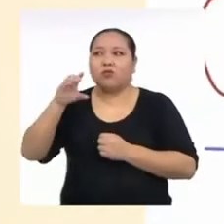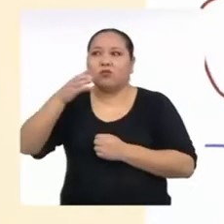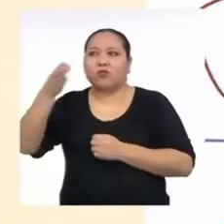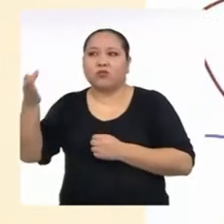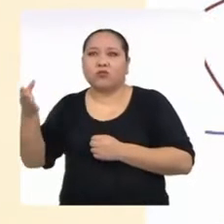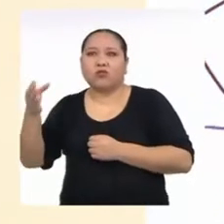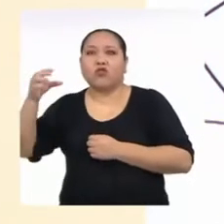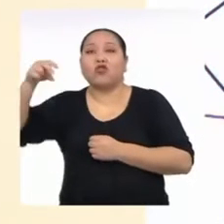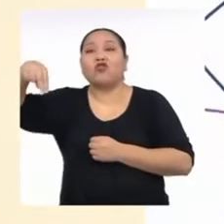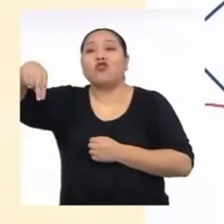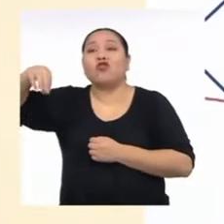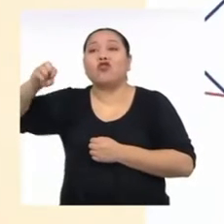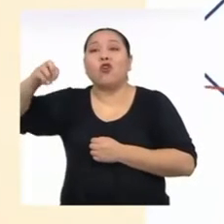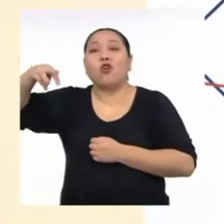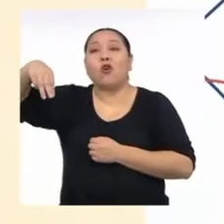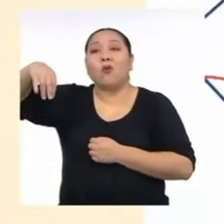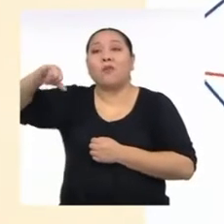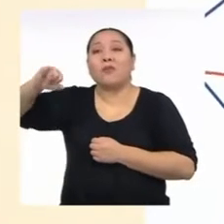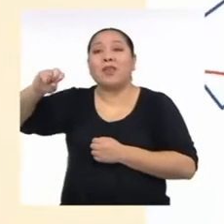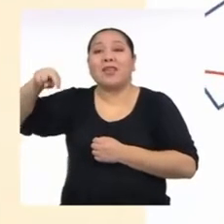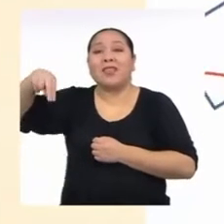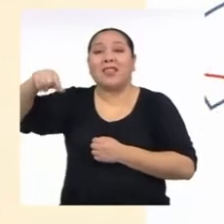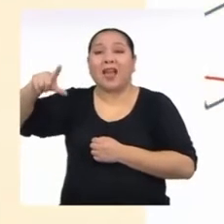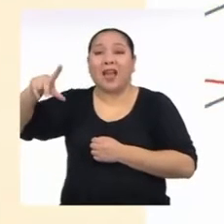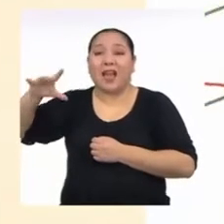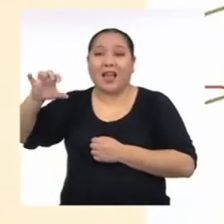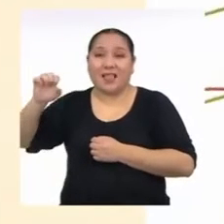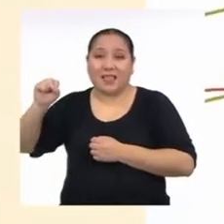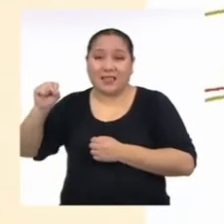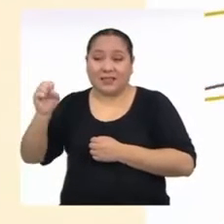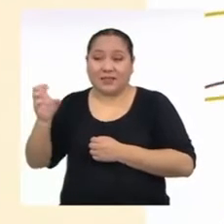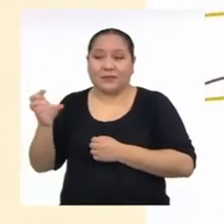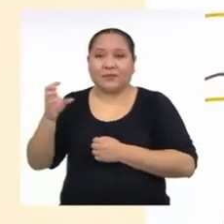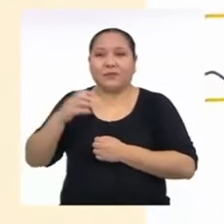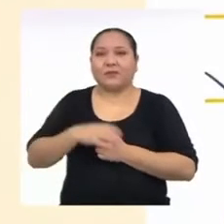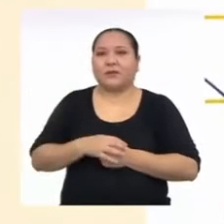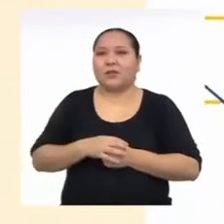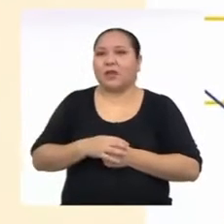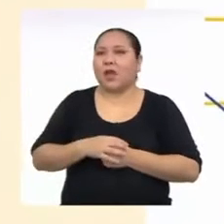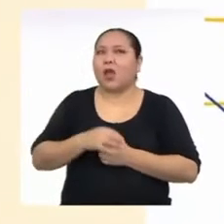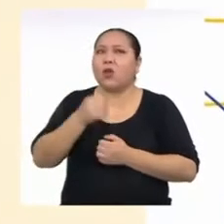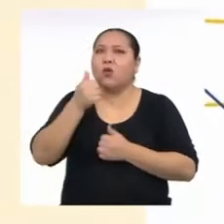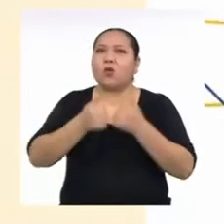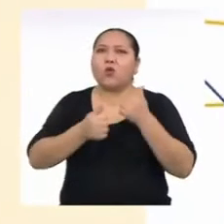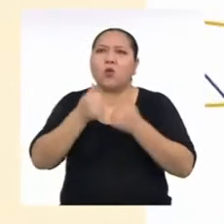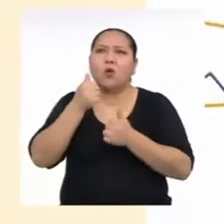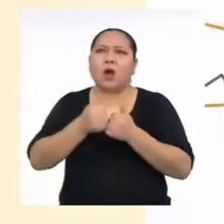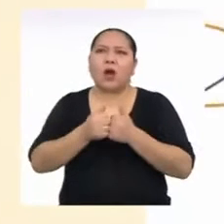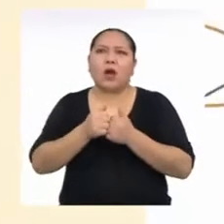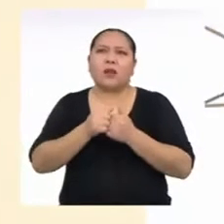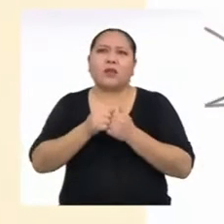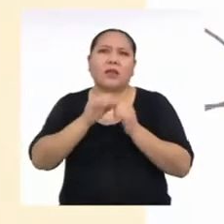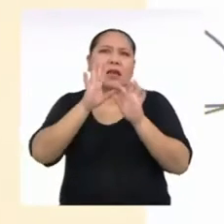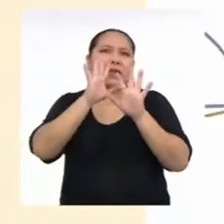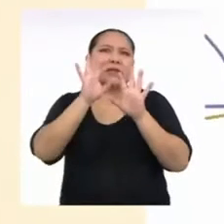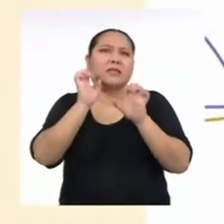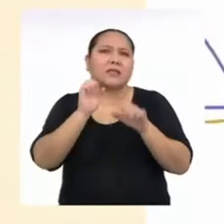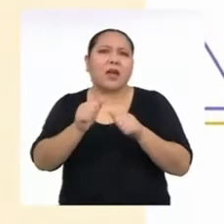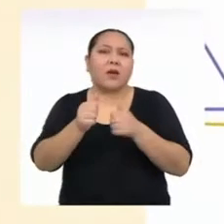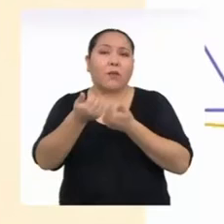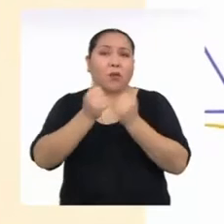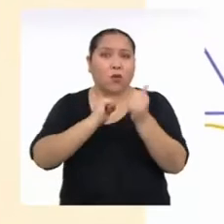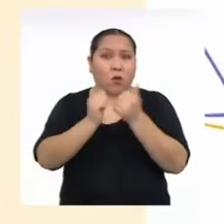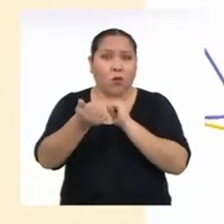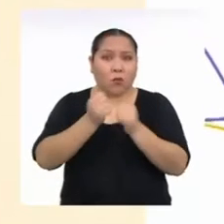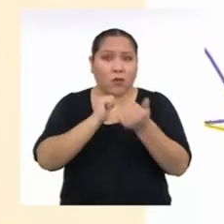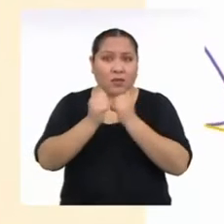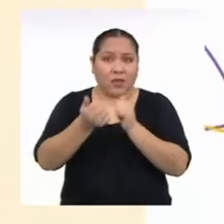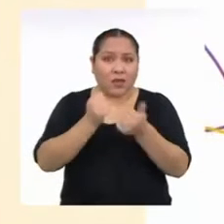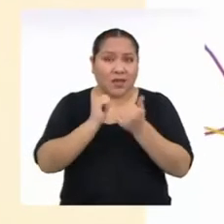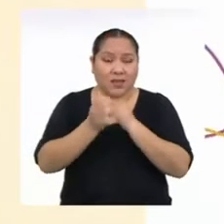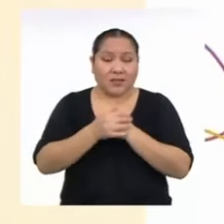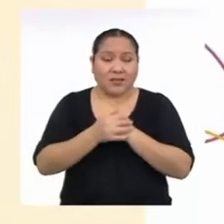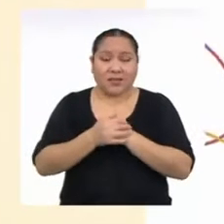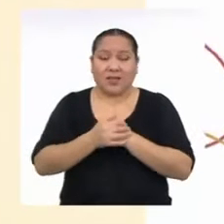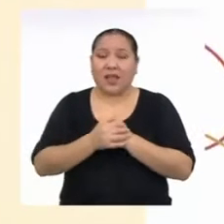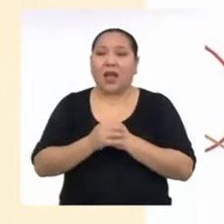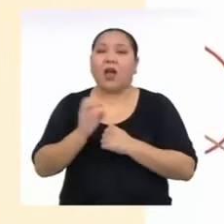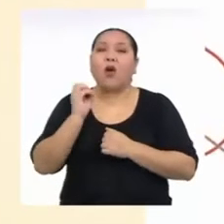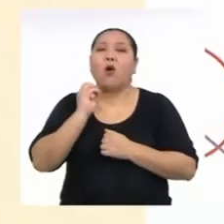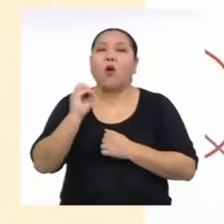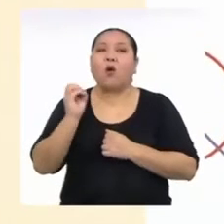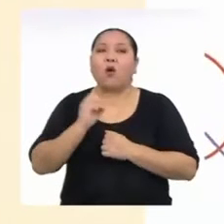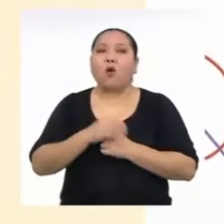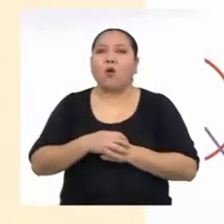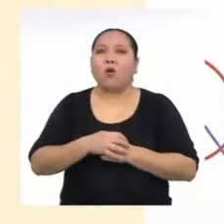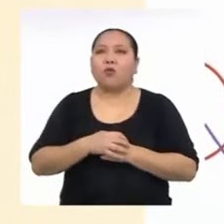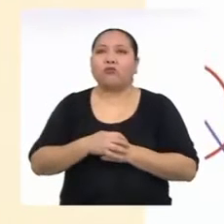cualitativas nominales. Y el puesto conseguido en una prueba deportiva, la jerarquía de puestos en